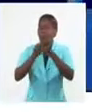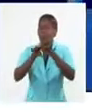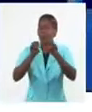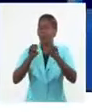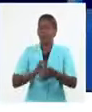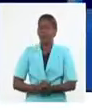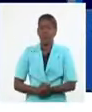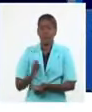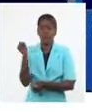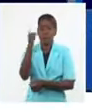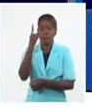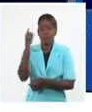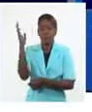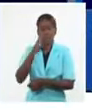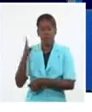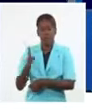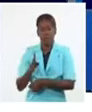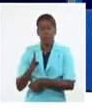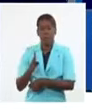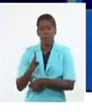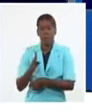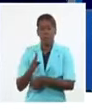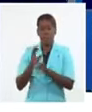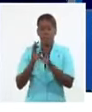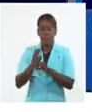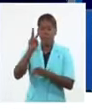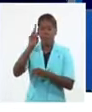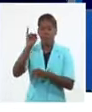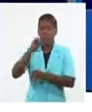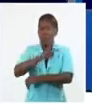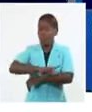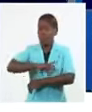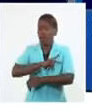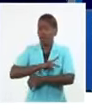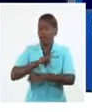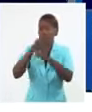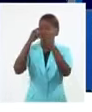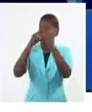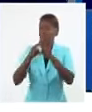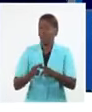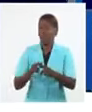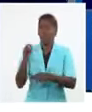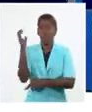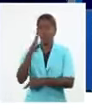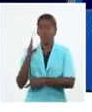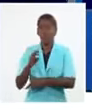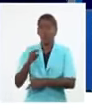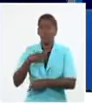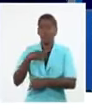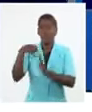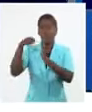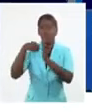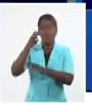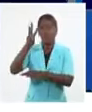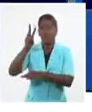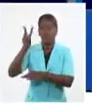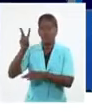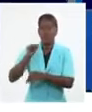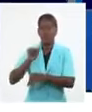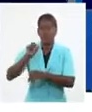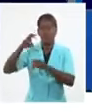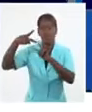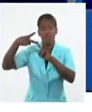Brasil, tiene 32 títulos. Realmente son 26 países los que están participando este año en el festival. Brasil tiene 32 títulos, después está México,